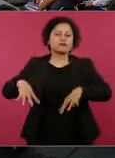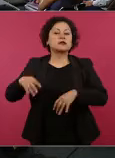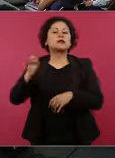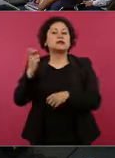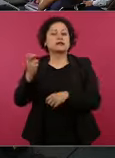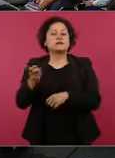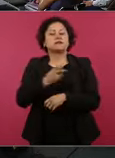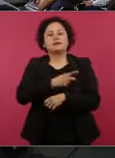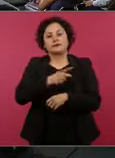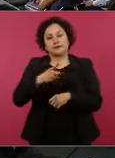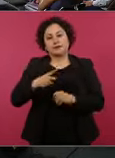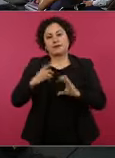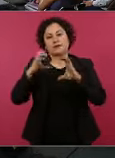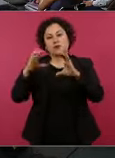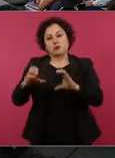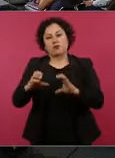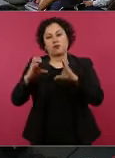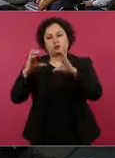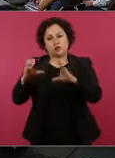pues tenemos que cuidar ahí